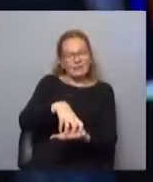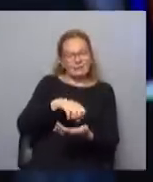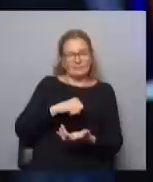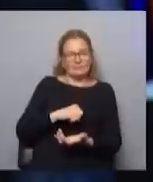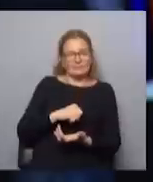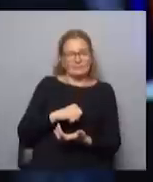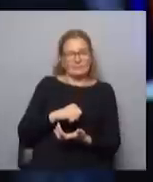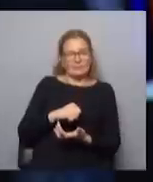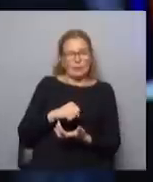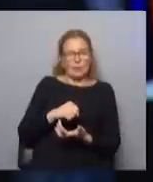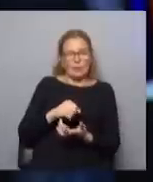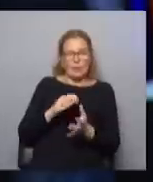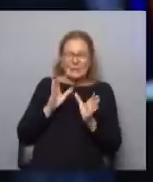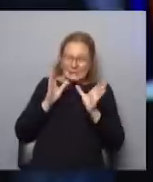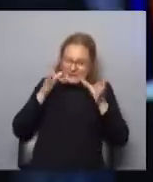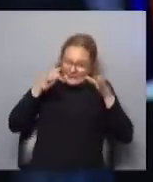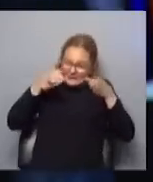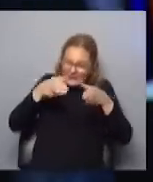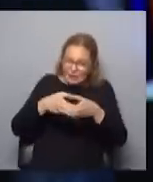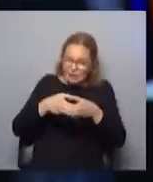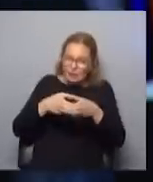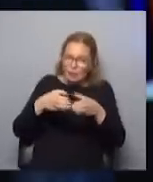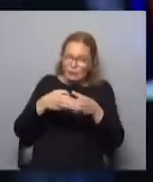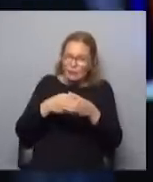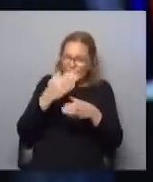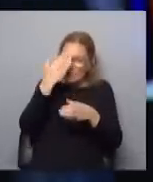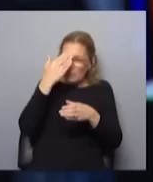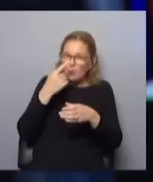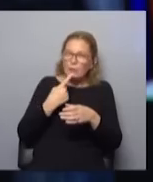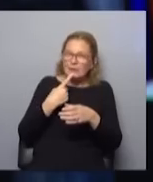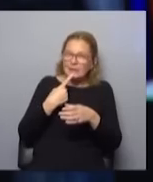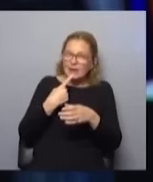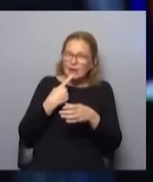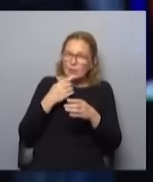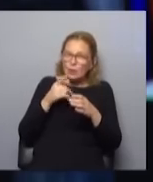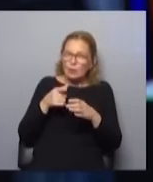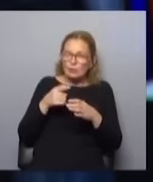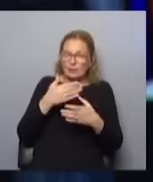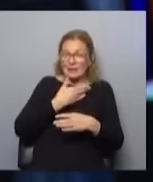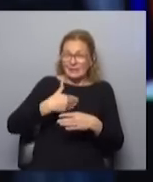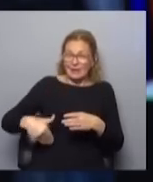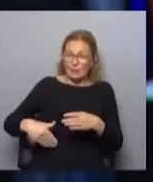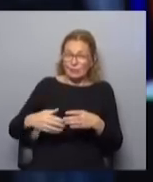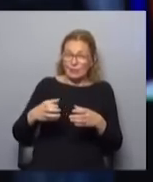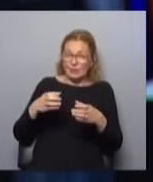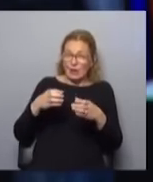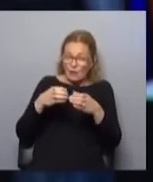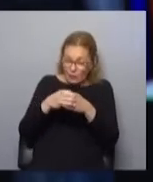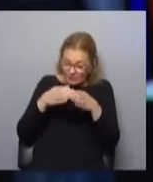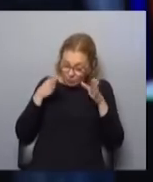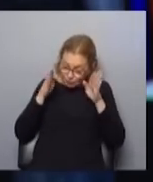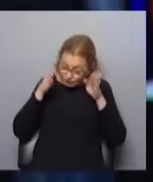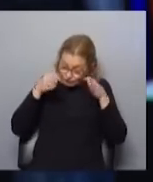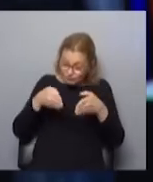la centralización de una fuerza política incluso nosotros vivimos en estado muy centralista pero las fuerzas políticas no está también son centralistas